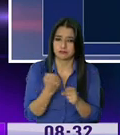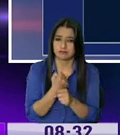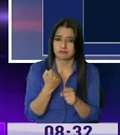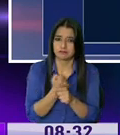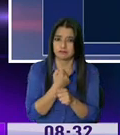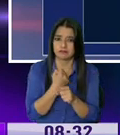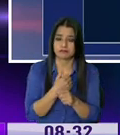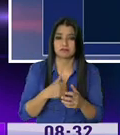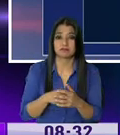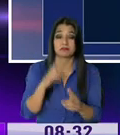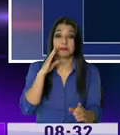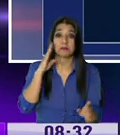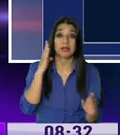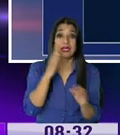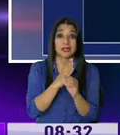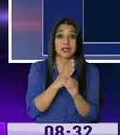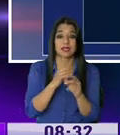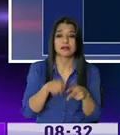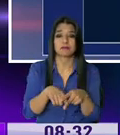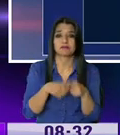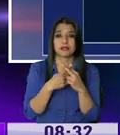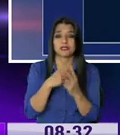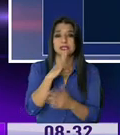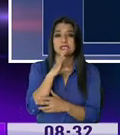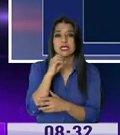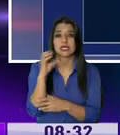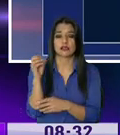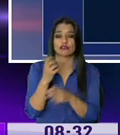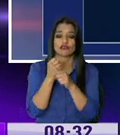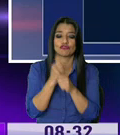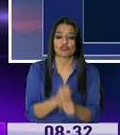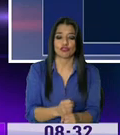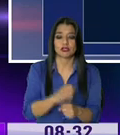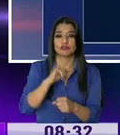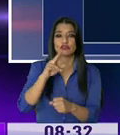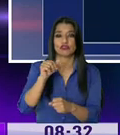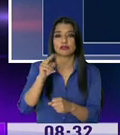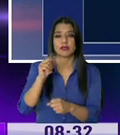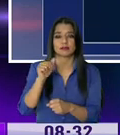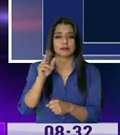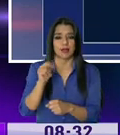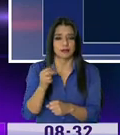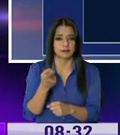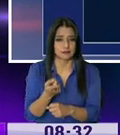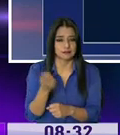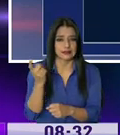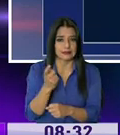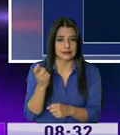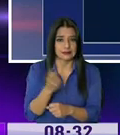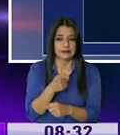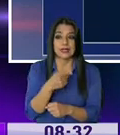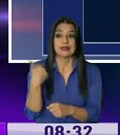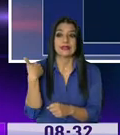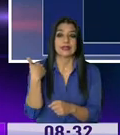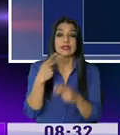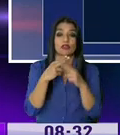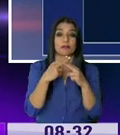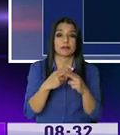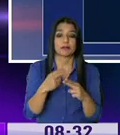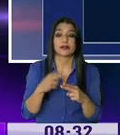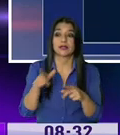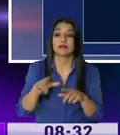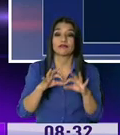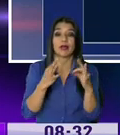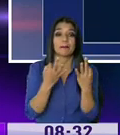meta inicial, Ali, fue 500, que era lo que la Fundación Jonathan requería, en su, por eso hablábamos. En este mapeo que había hecho. Exactamente. ¿No?